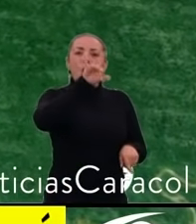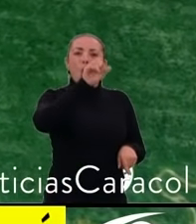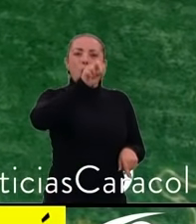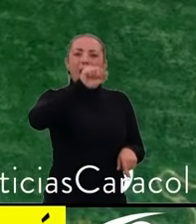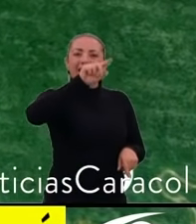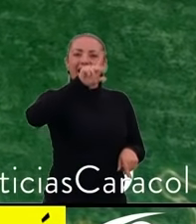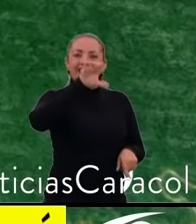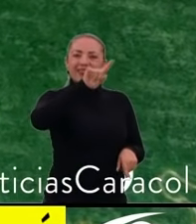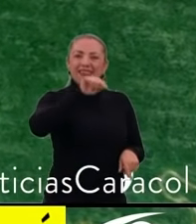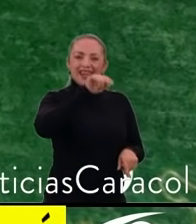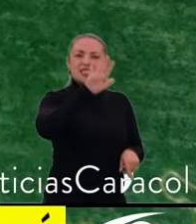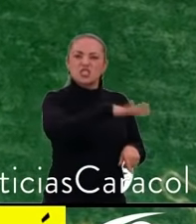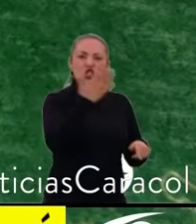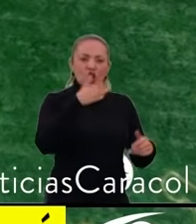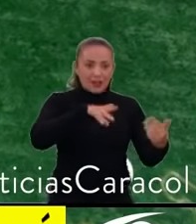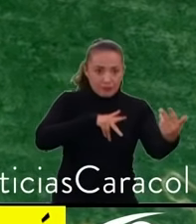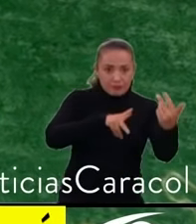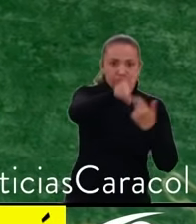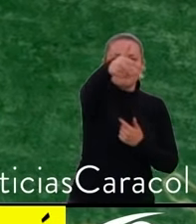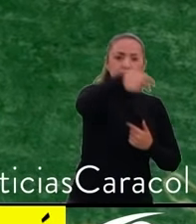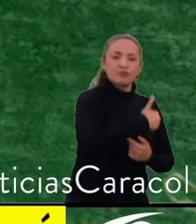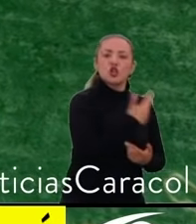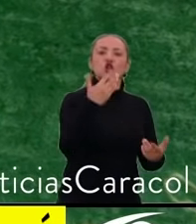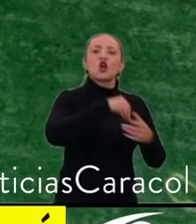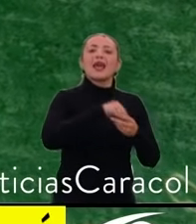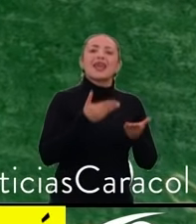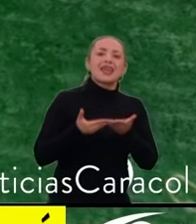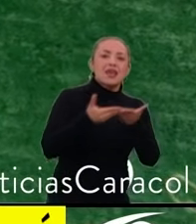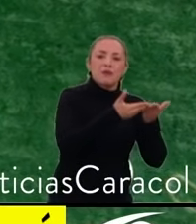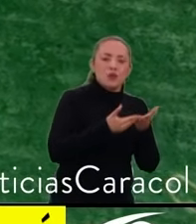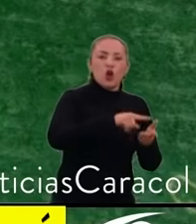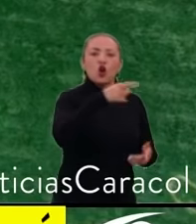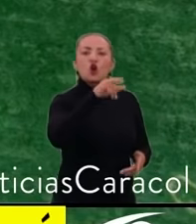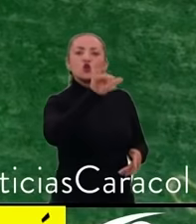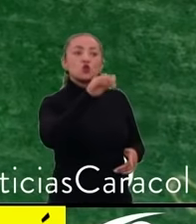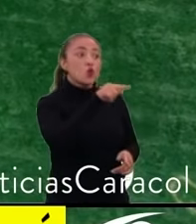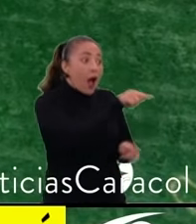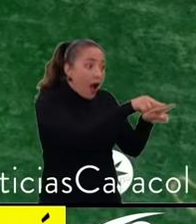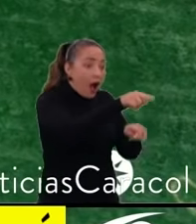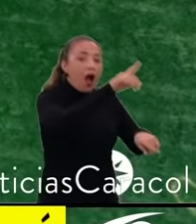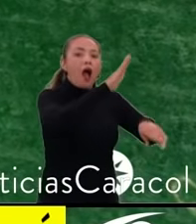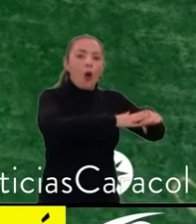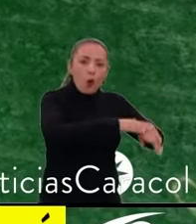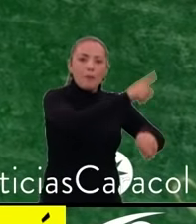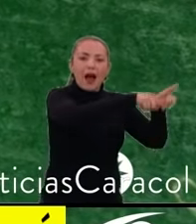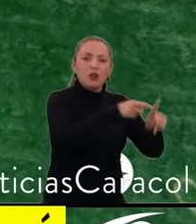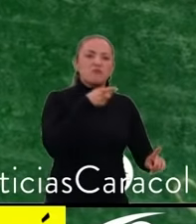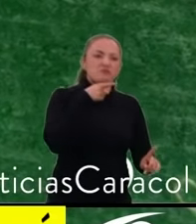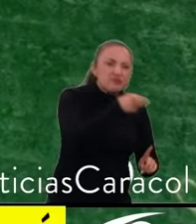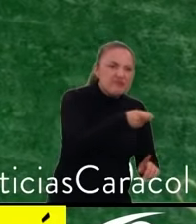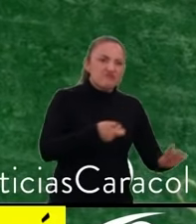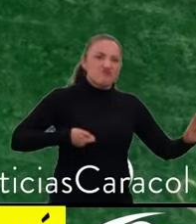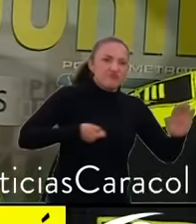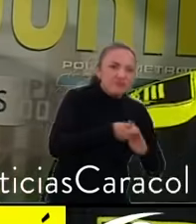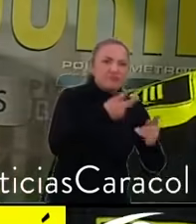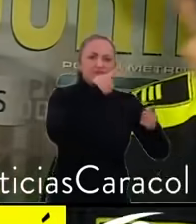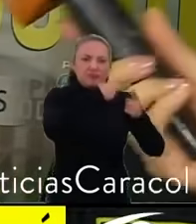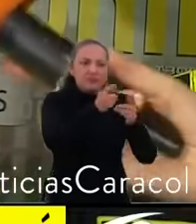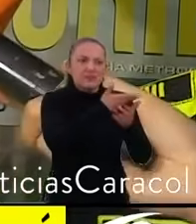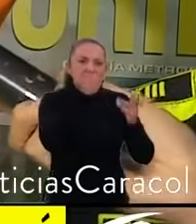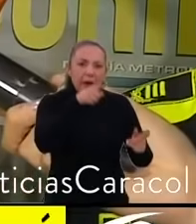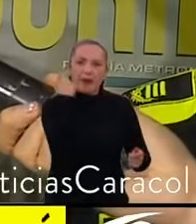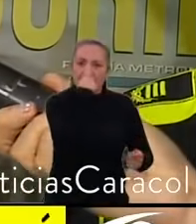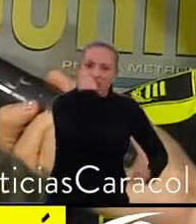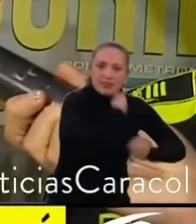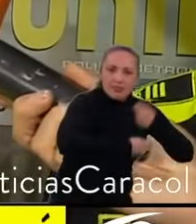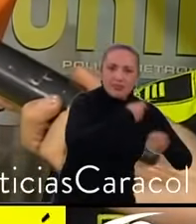ubicado entre la vía Quibdó-Yuto, hay responsables de delitos como hurto, homicidios y tráfico de estupefacientes. Este es un